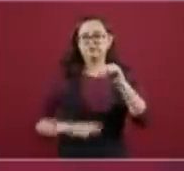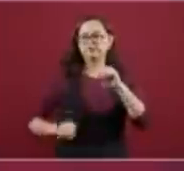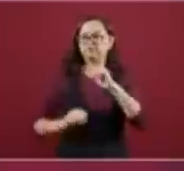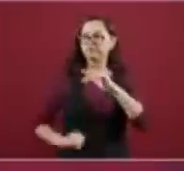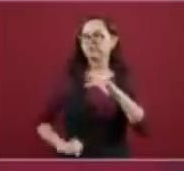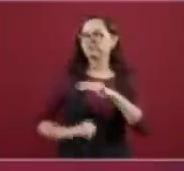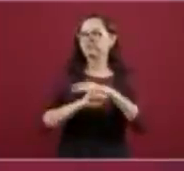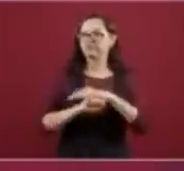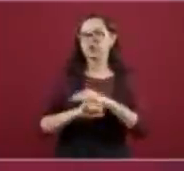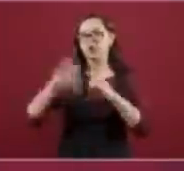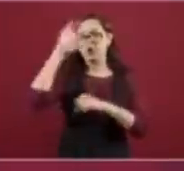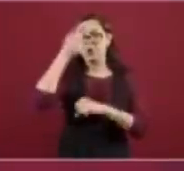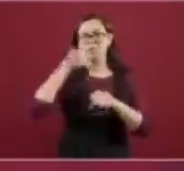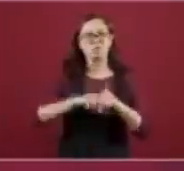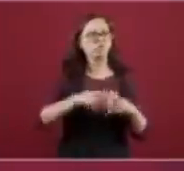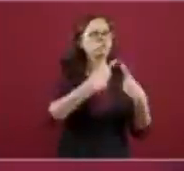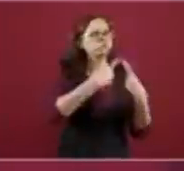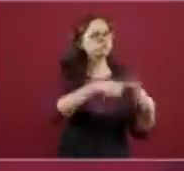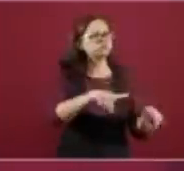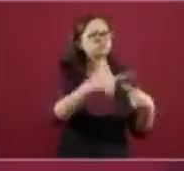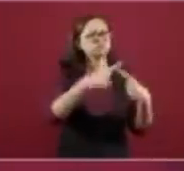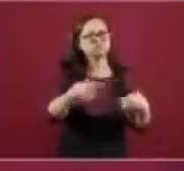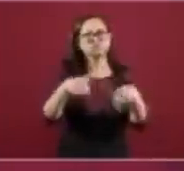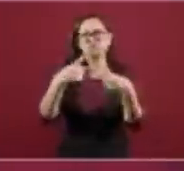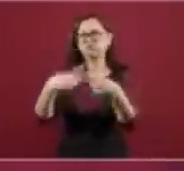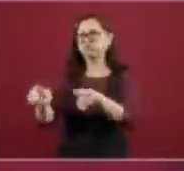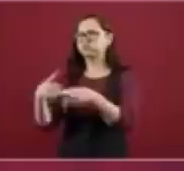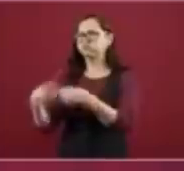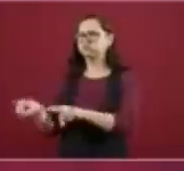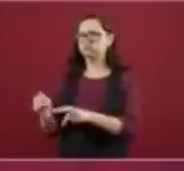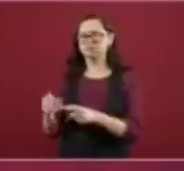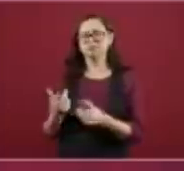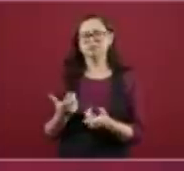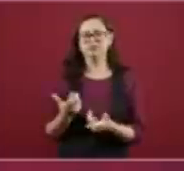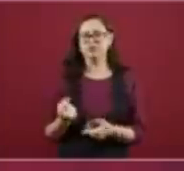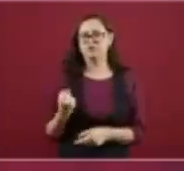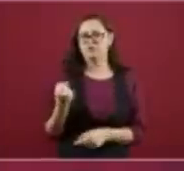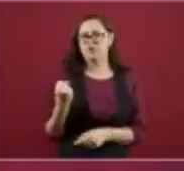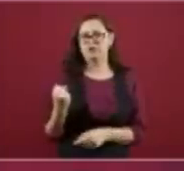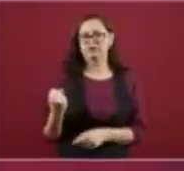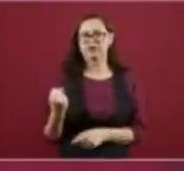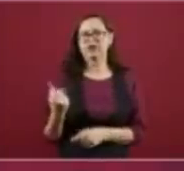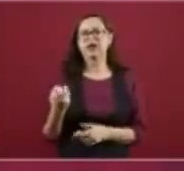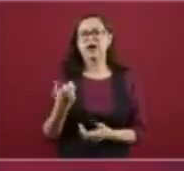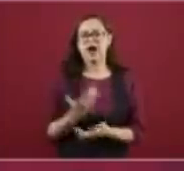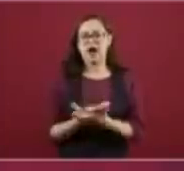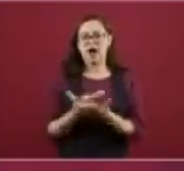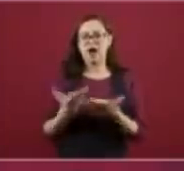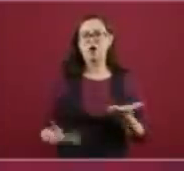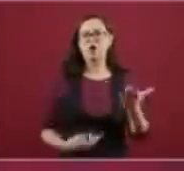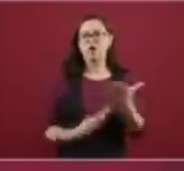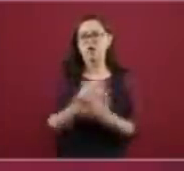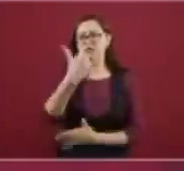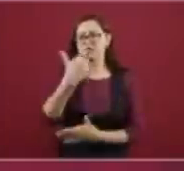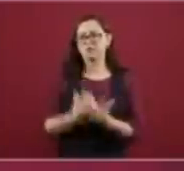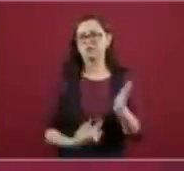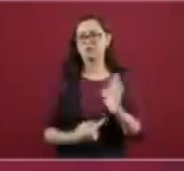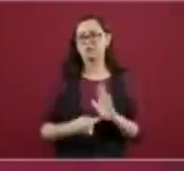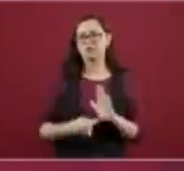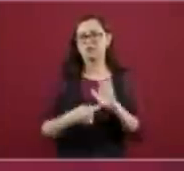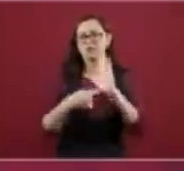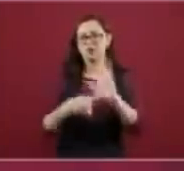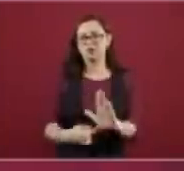diversidad cultural que tenemos. Y en este gran proyecto no queremos